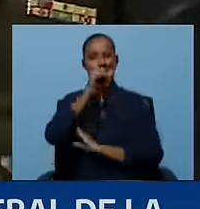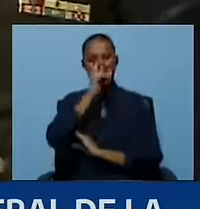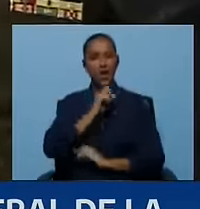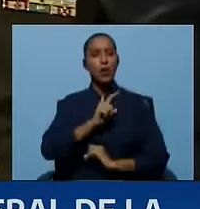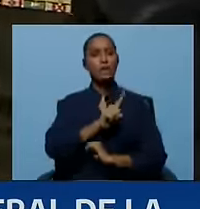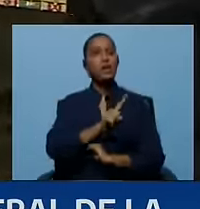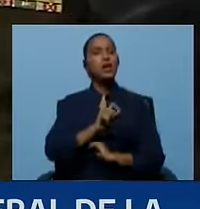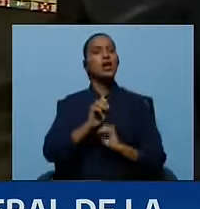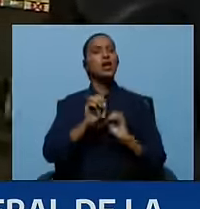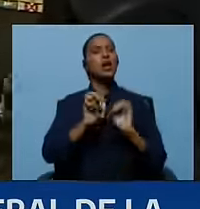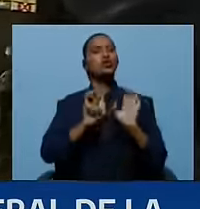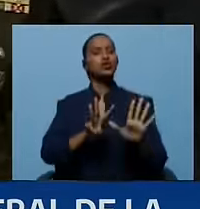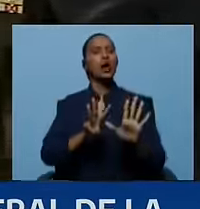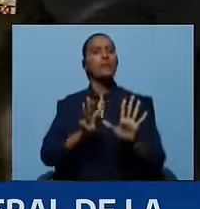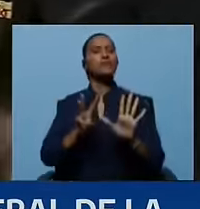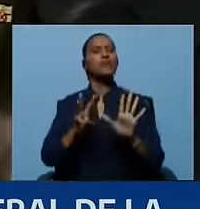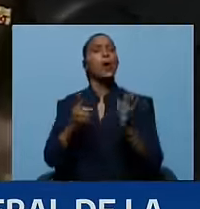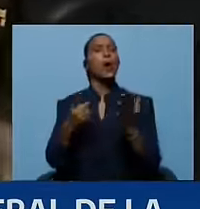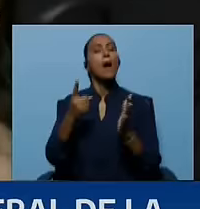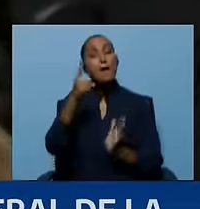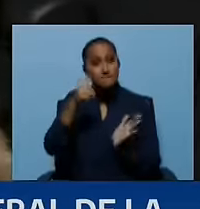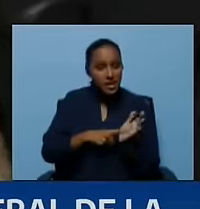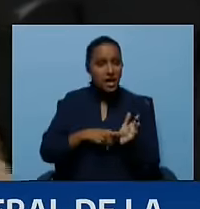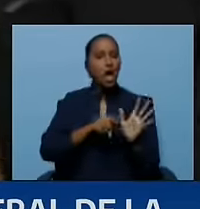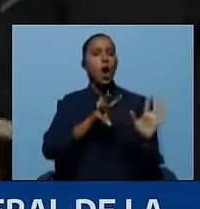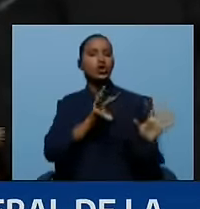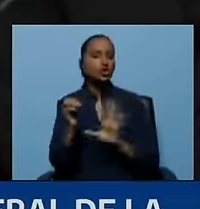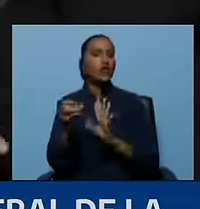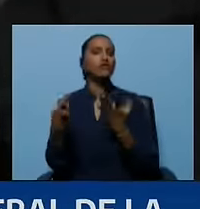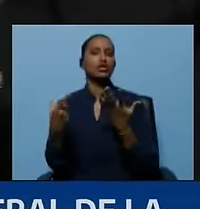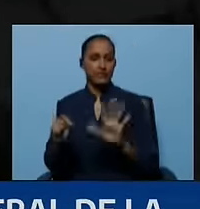1860. Pero su ejemplo trascendió.